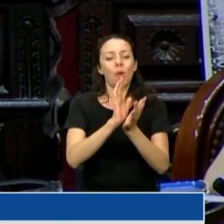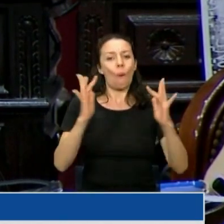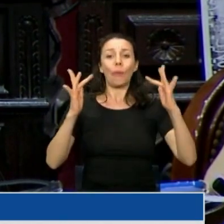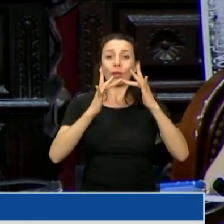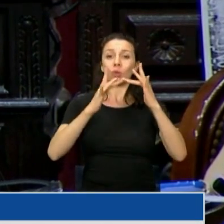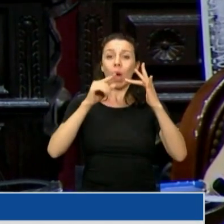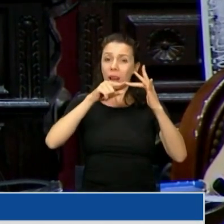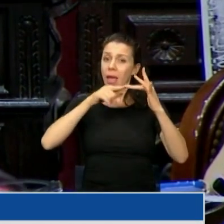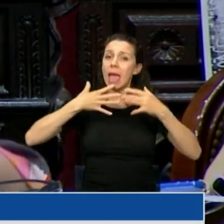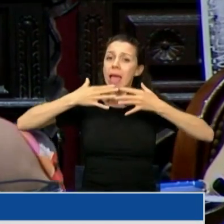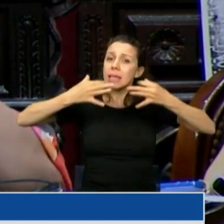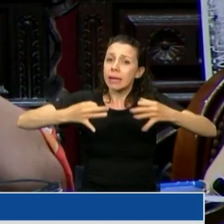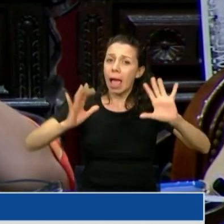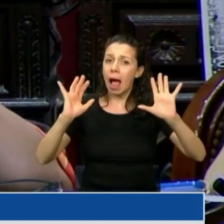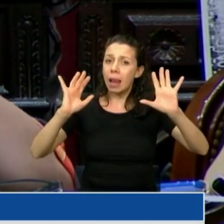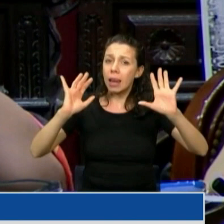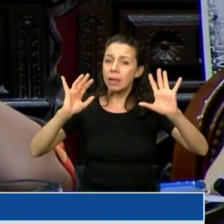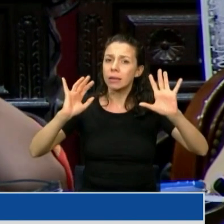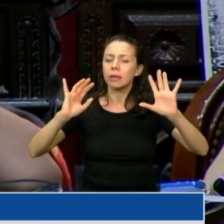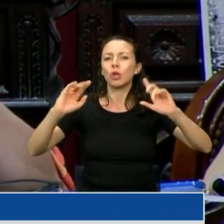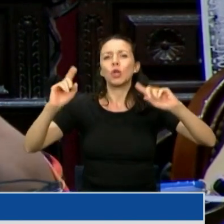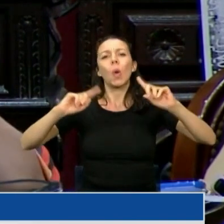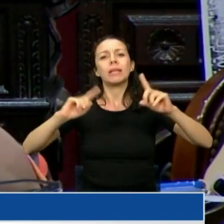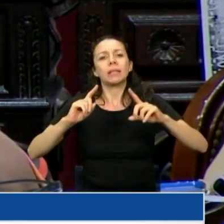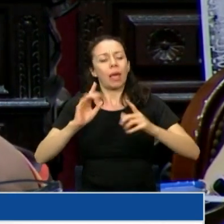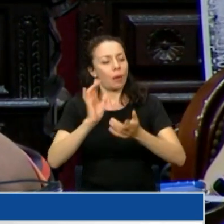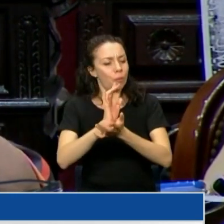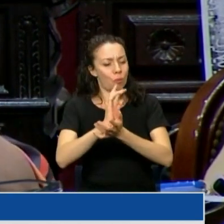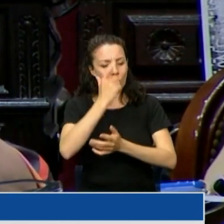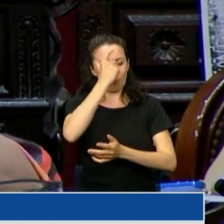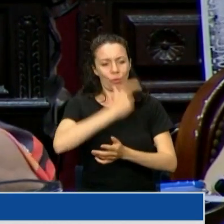real, no es algo que no trascienda a la vida